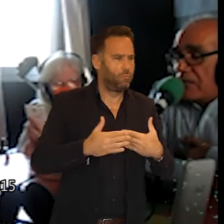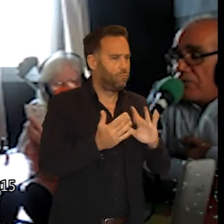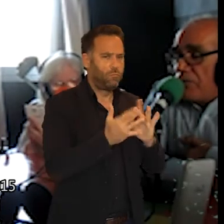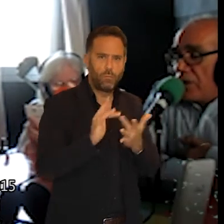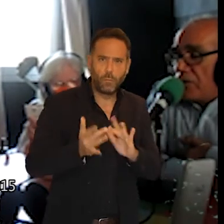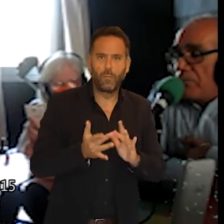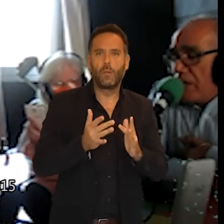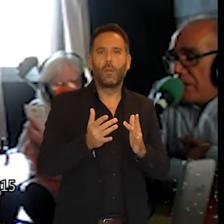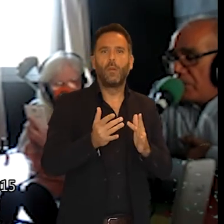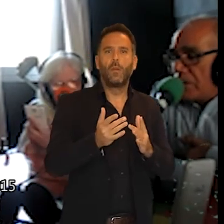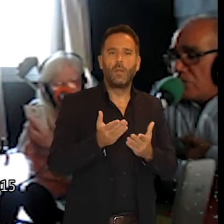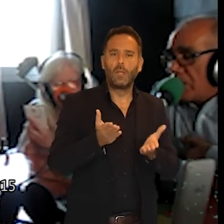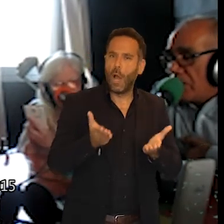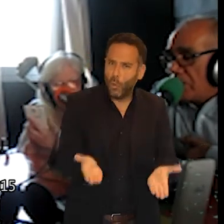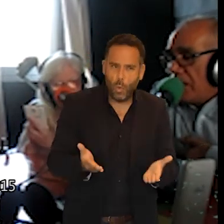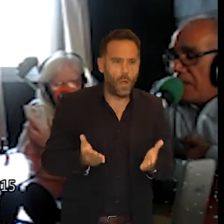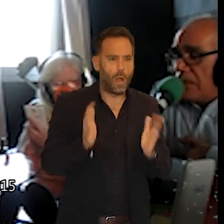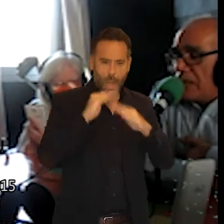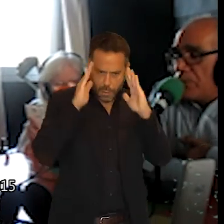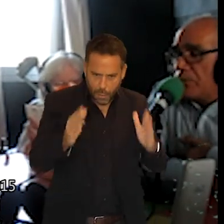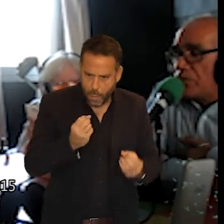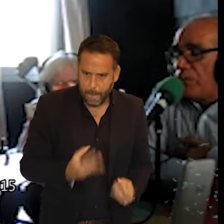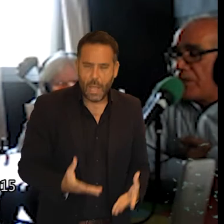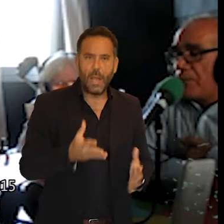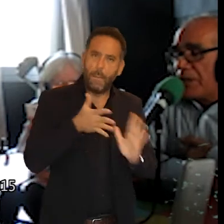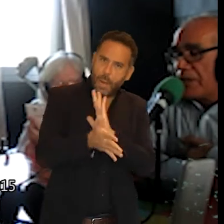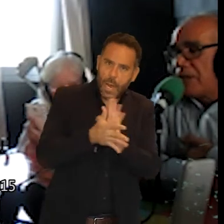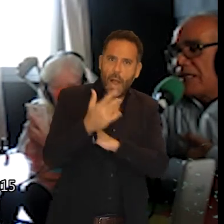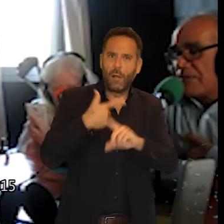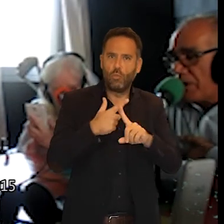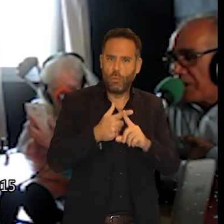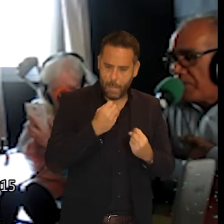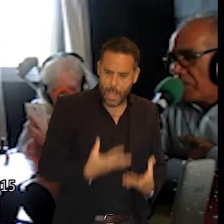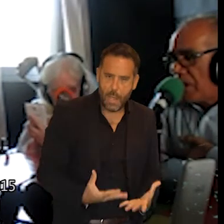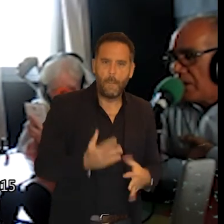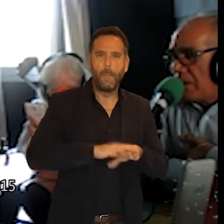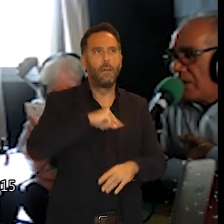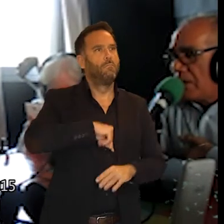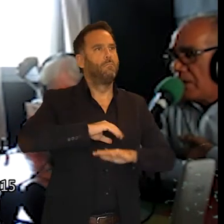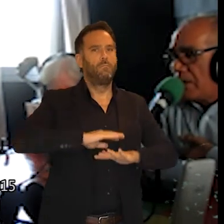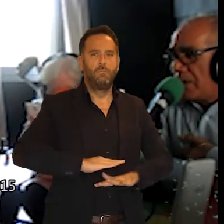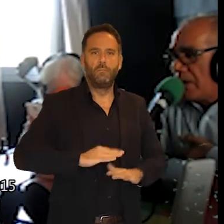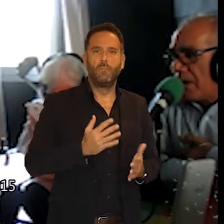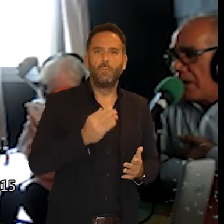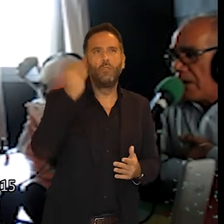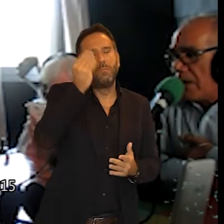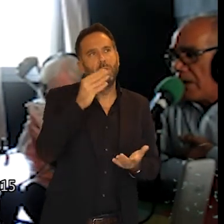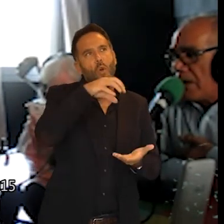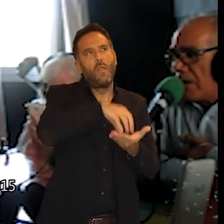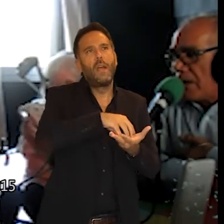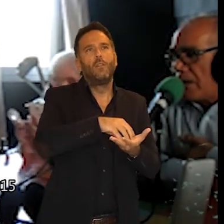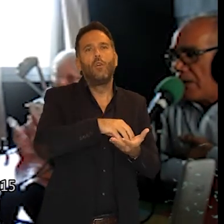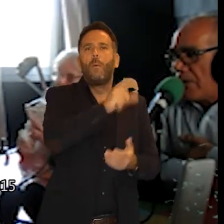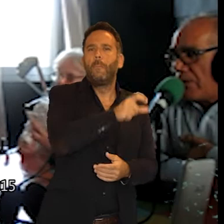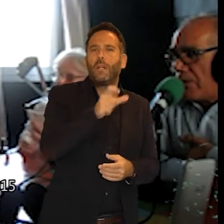enseguida se vuelcan a ayudarle, a prestarle la atención, a explicarle las cosas uh-huh. y yo creo que se entra a un centro de personas